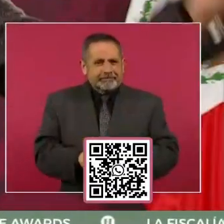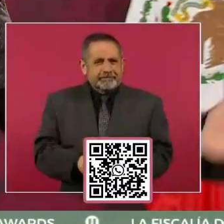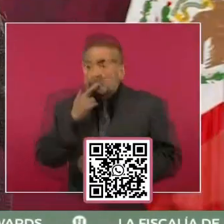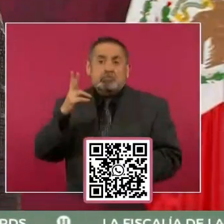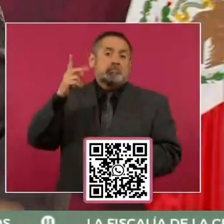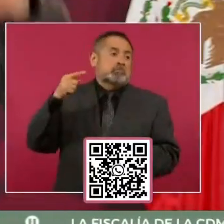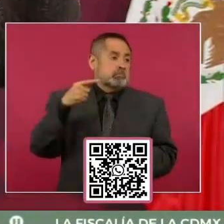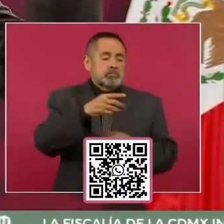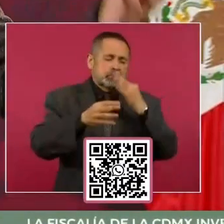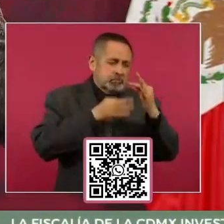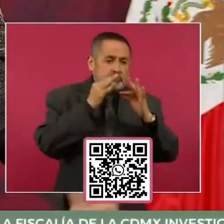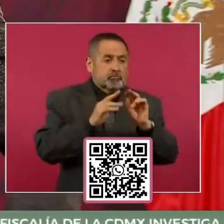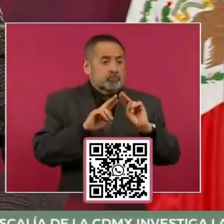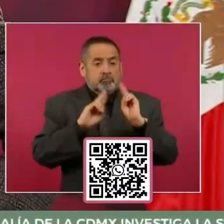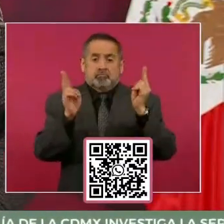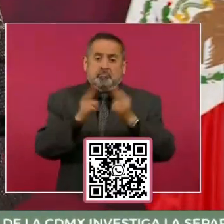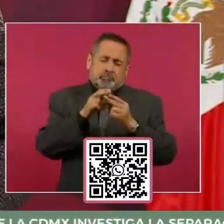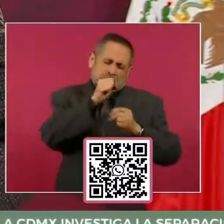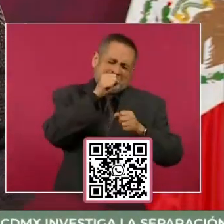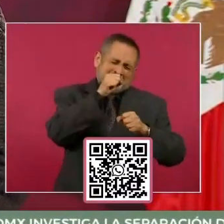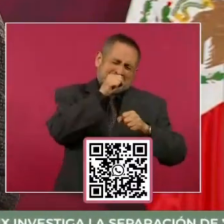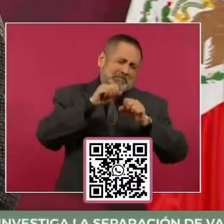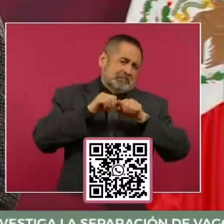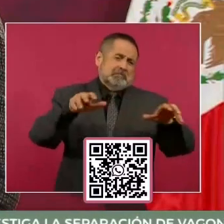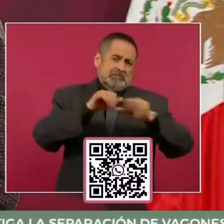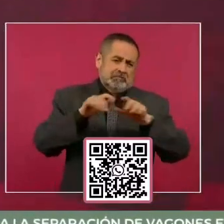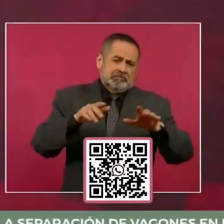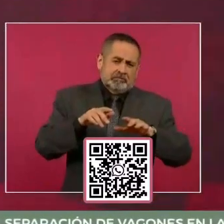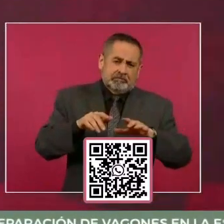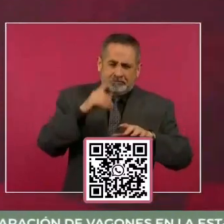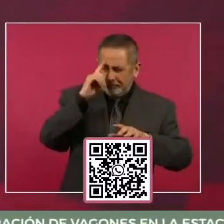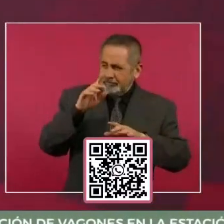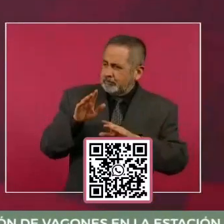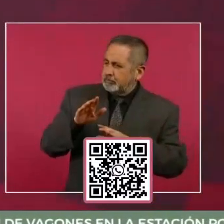gran nota. La unidad de Vamos contra México.